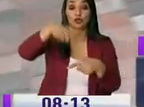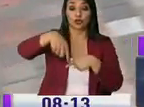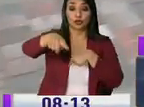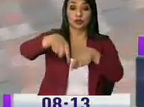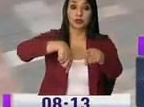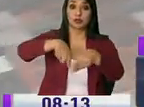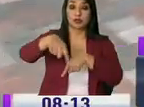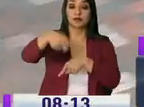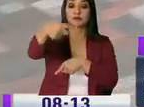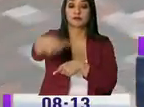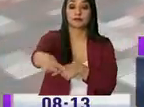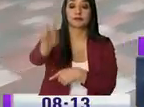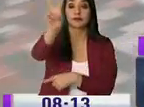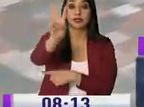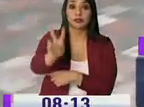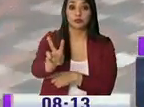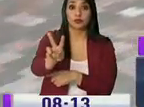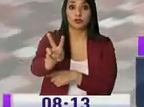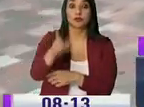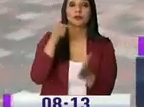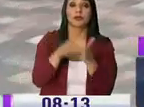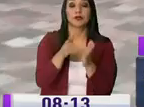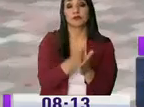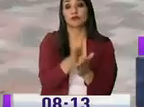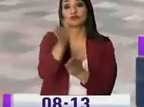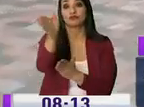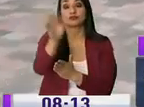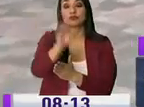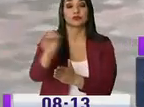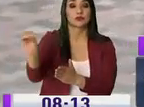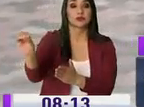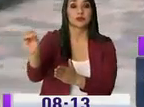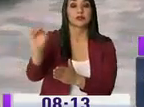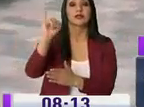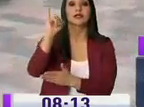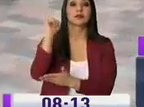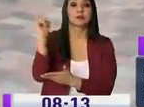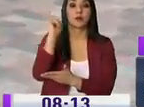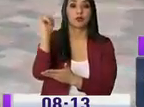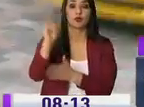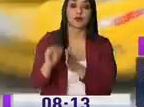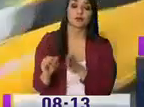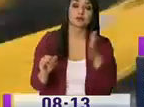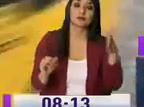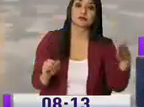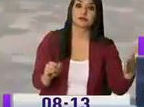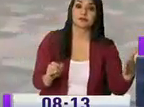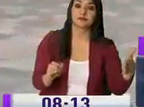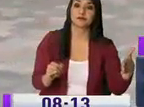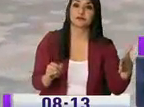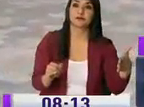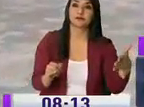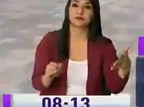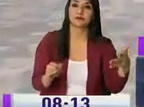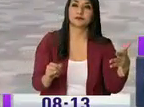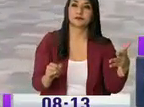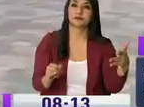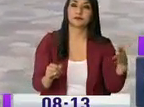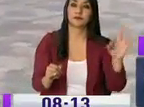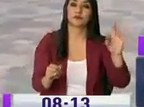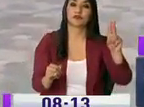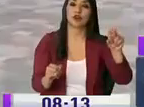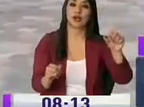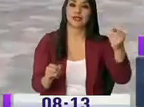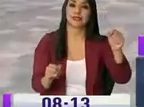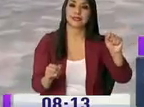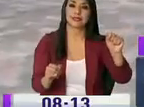la calle Venezuela, tenemos hacia el sector occidental la calle Imbabura y al sector oriental la calle Flores